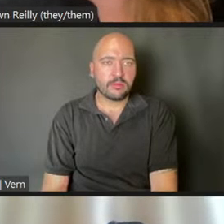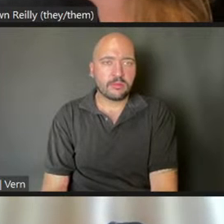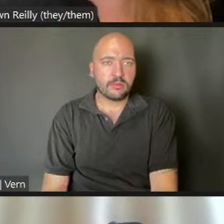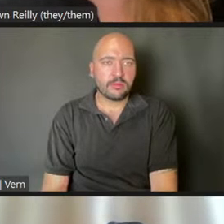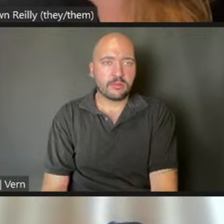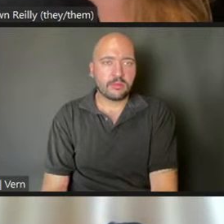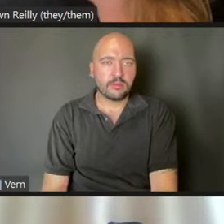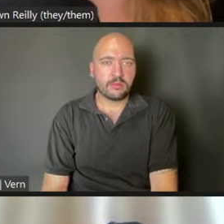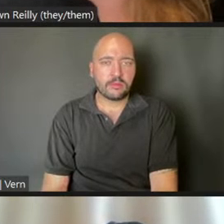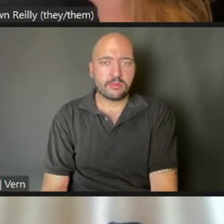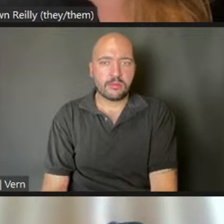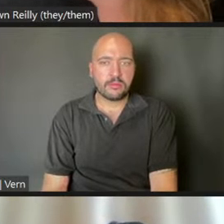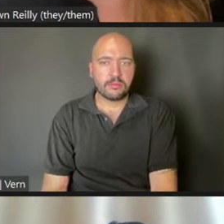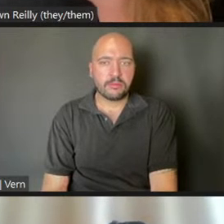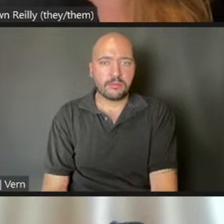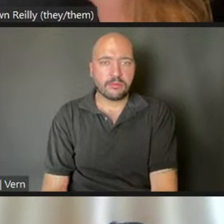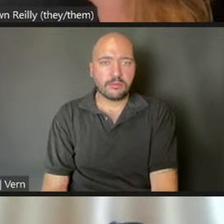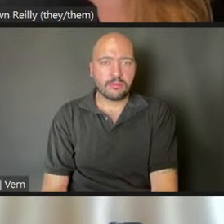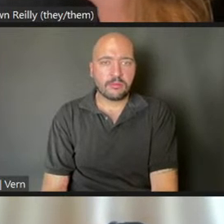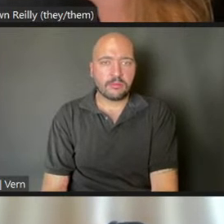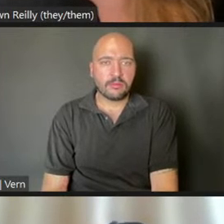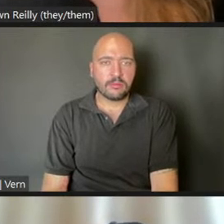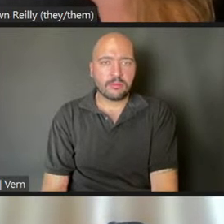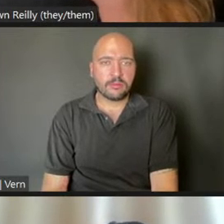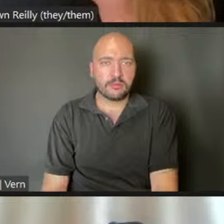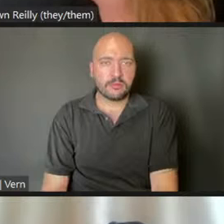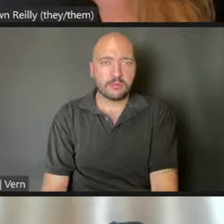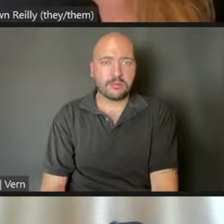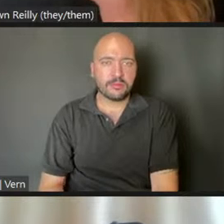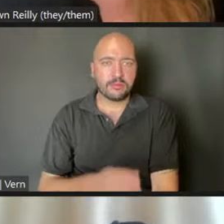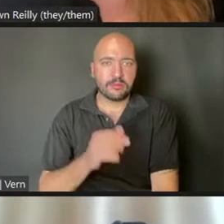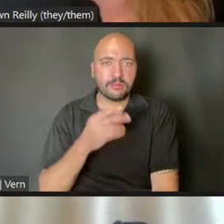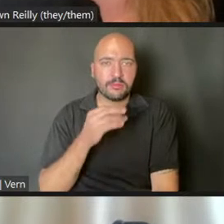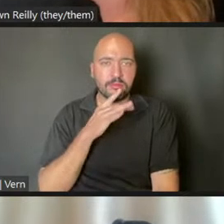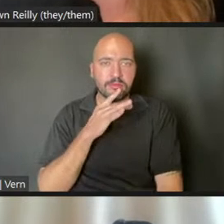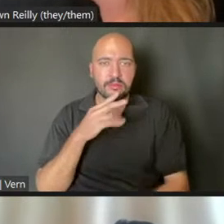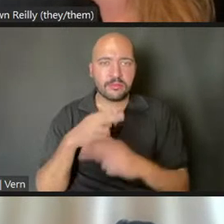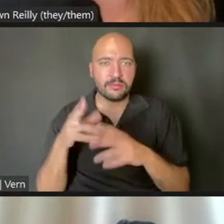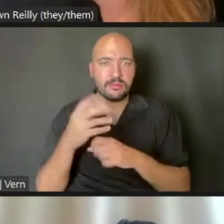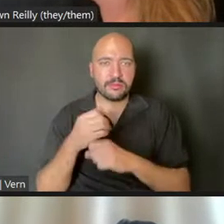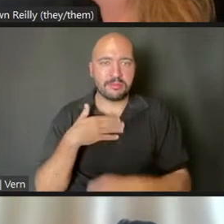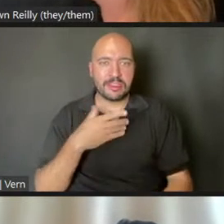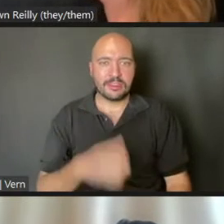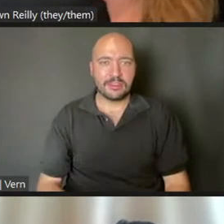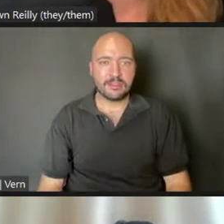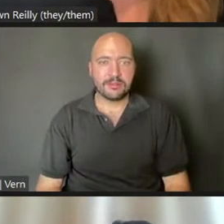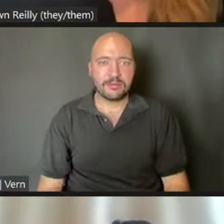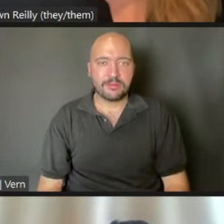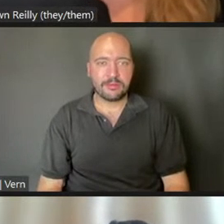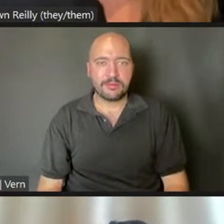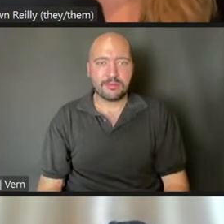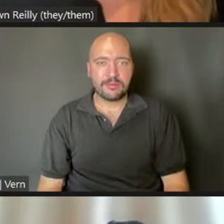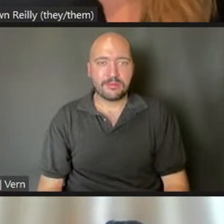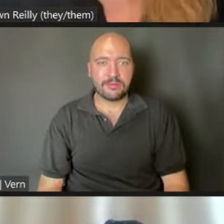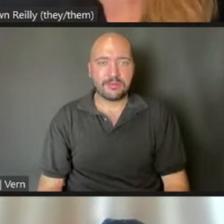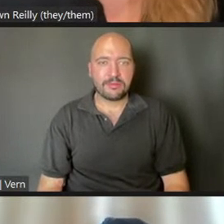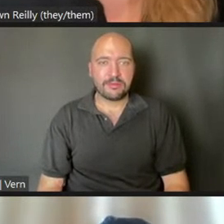de la violencia. Gracias, Astrid. A ver, Arturo, brevemente, por favor. Tenemos un